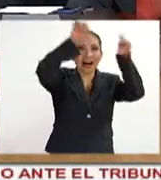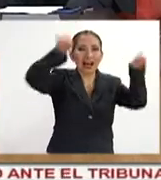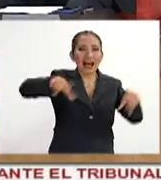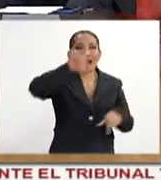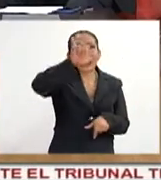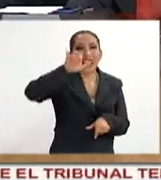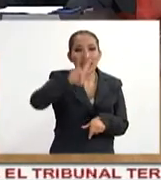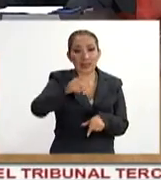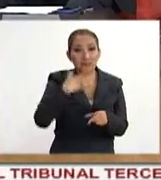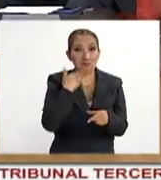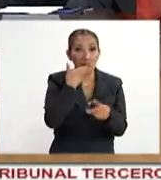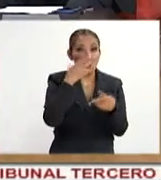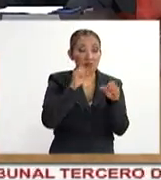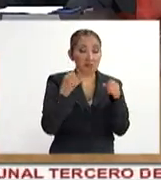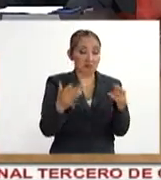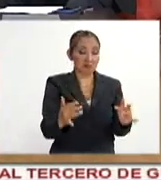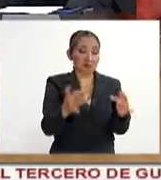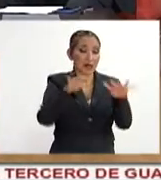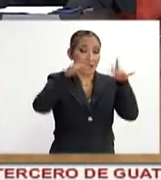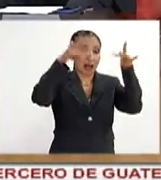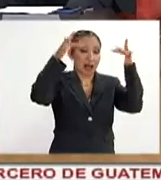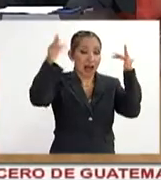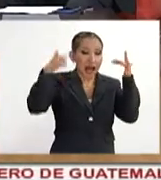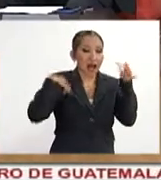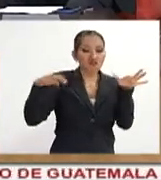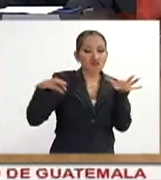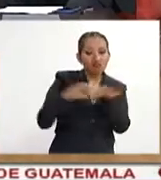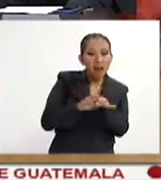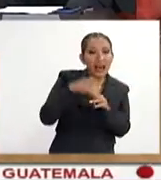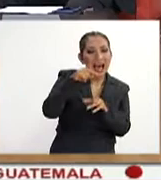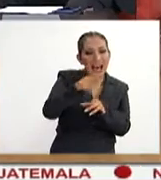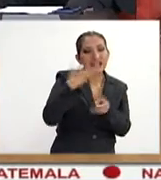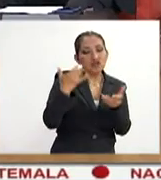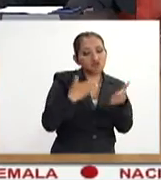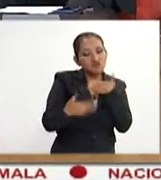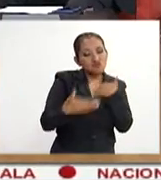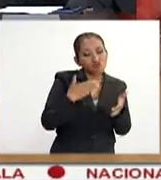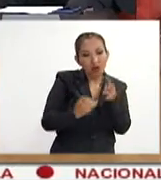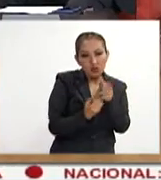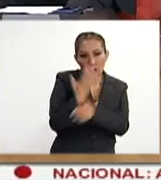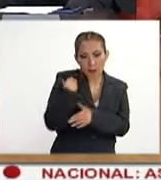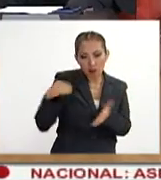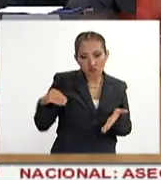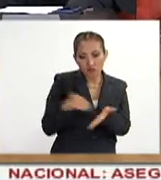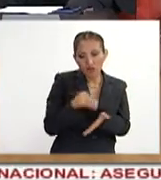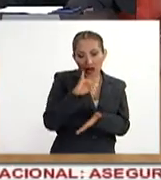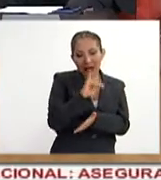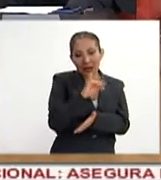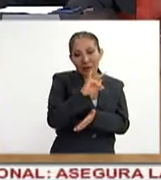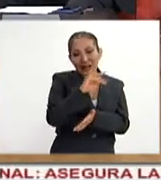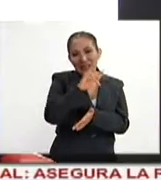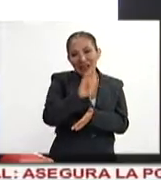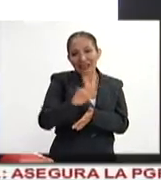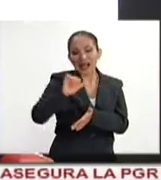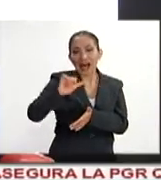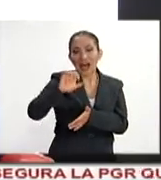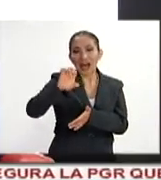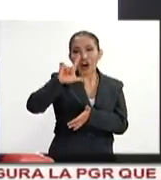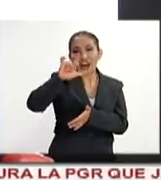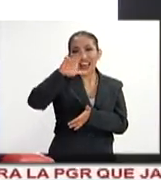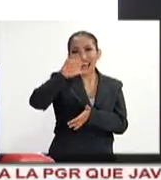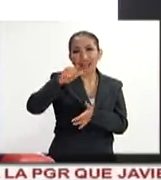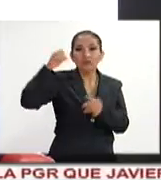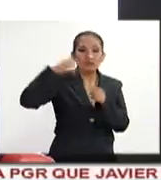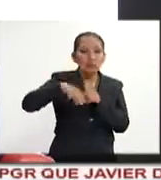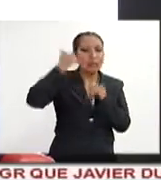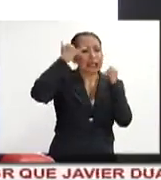alta eficiencia, de corriente directa o corriente alterna. Ahí estamos haciendo innovación con aplicaciones híbridas solares eólicas. Manuel, ¿cómo